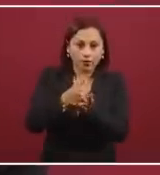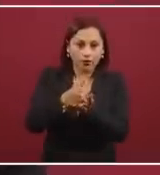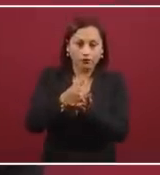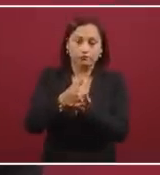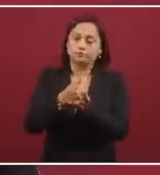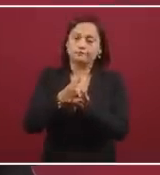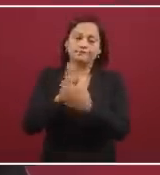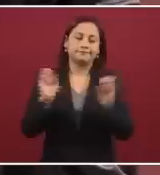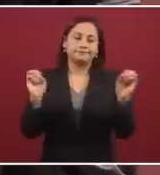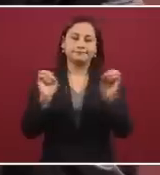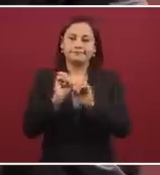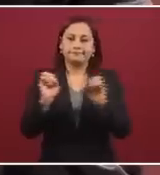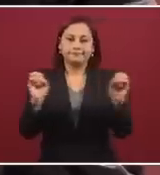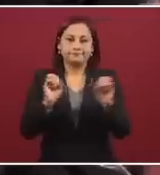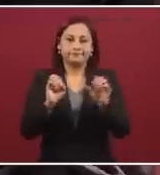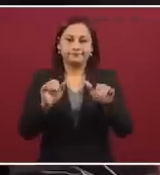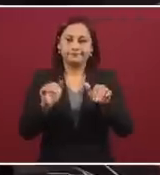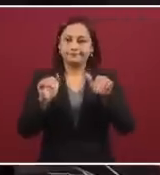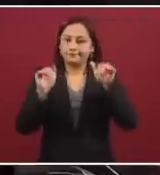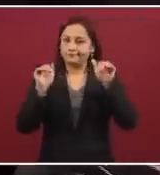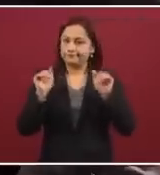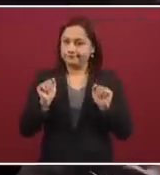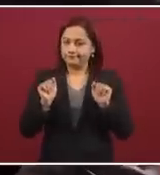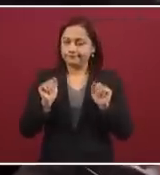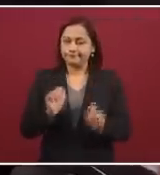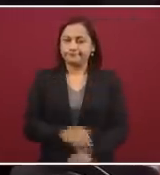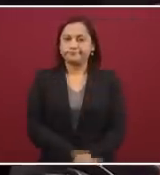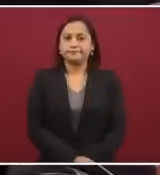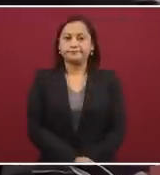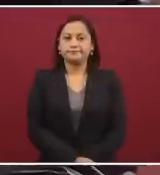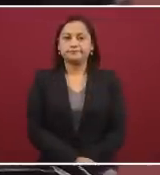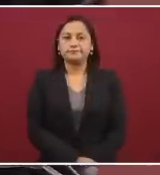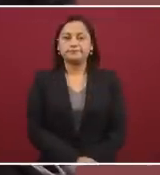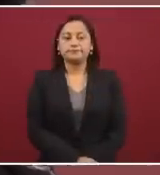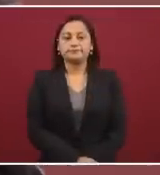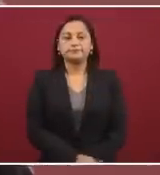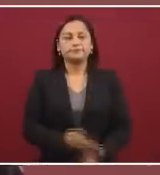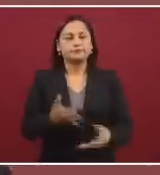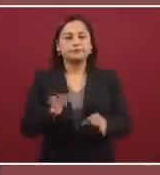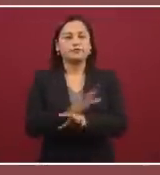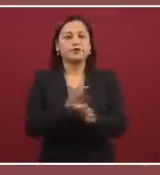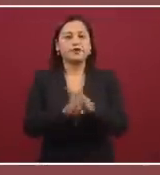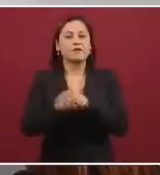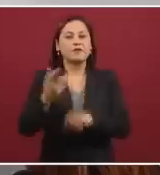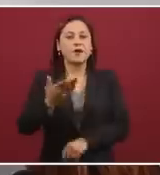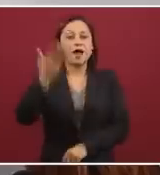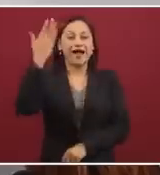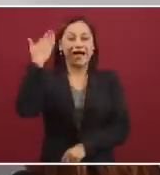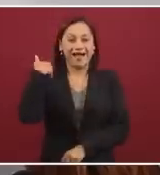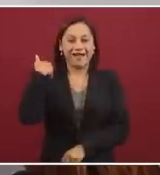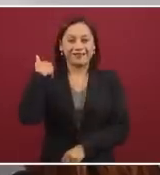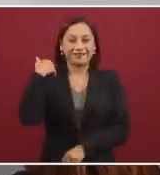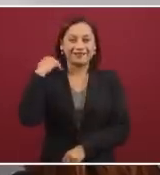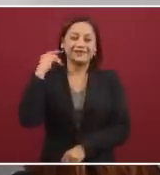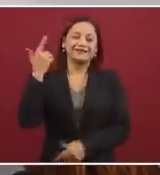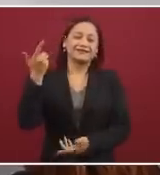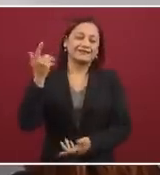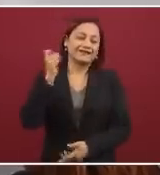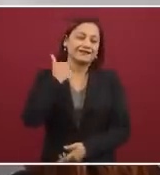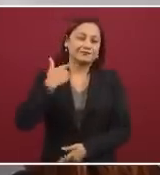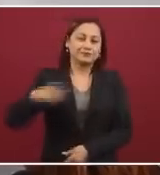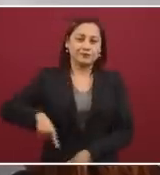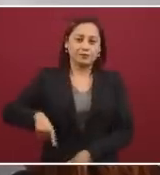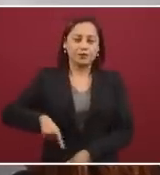no hay como era antes línea d